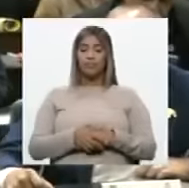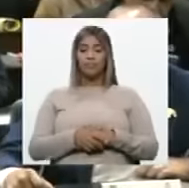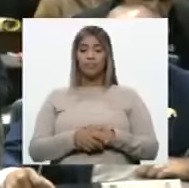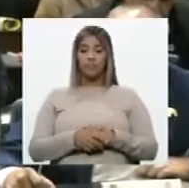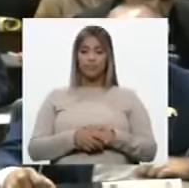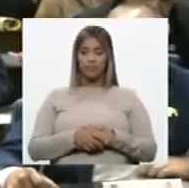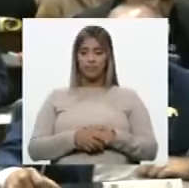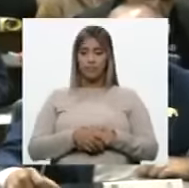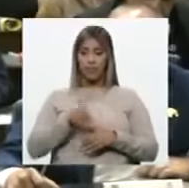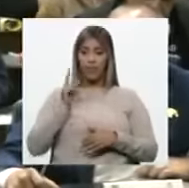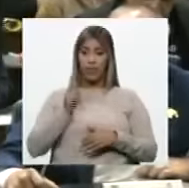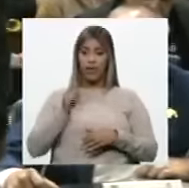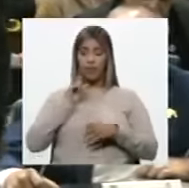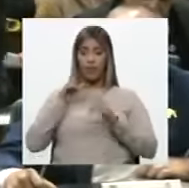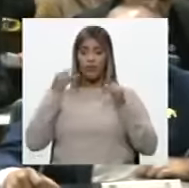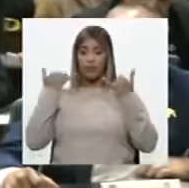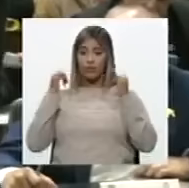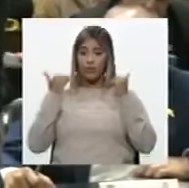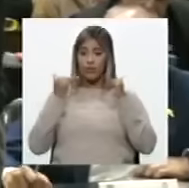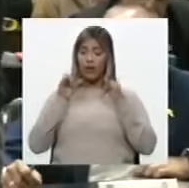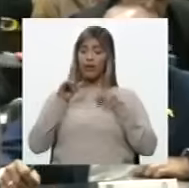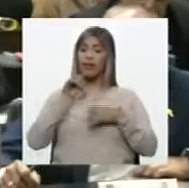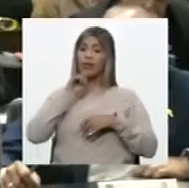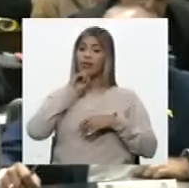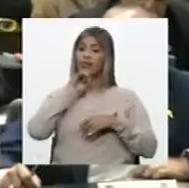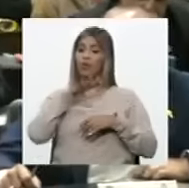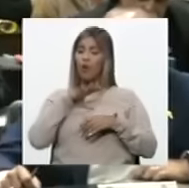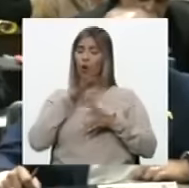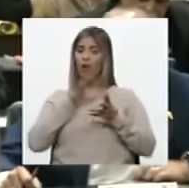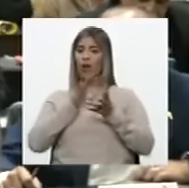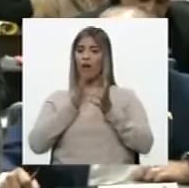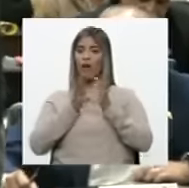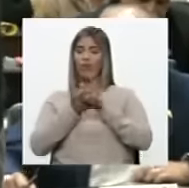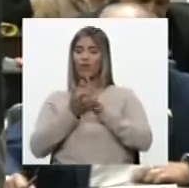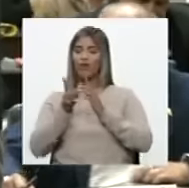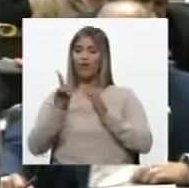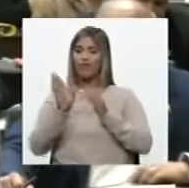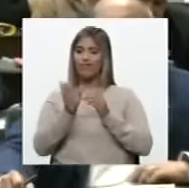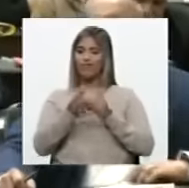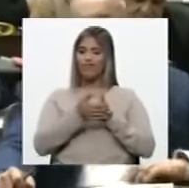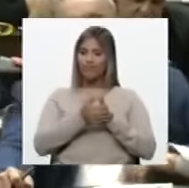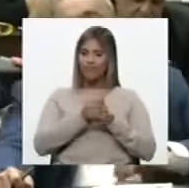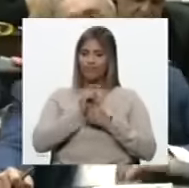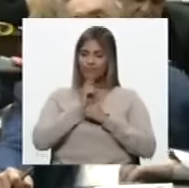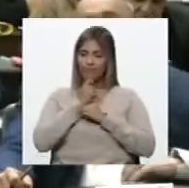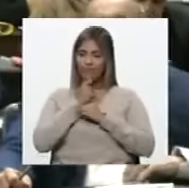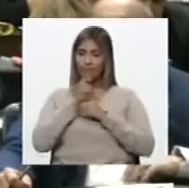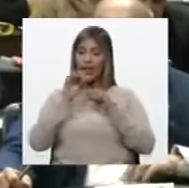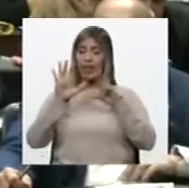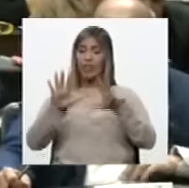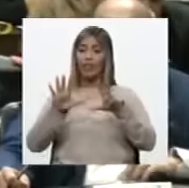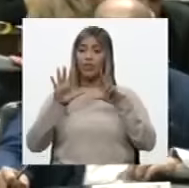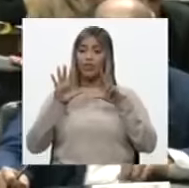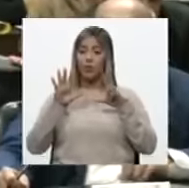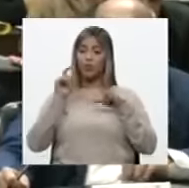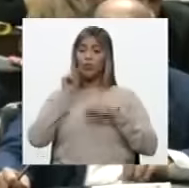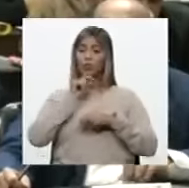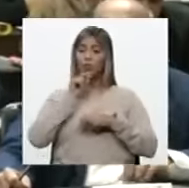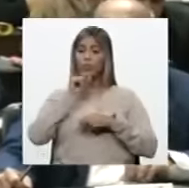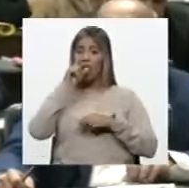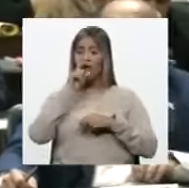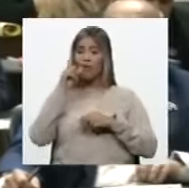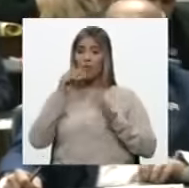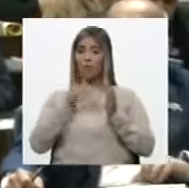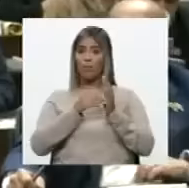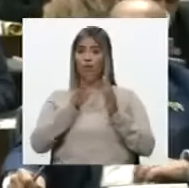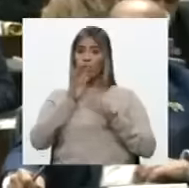que deberíamos haber conmemorado y que la historiografía se ha dado en ocultar. El 18 de octubre del 45... el Partido Acción